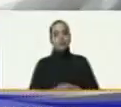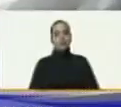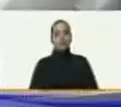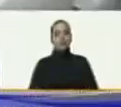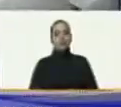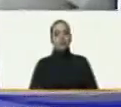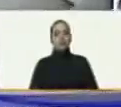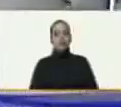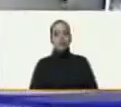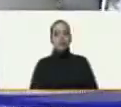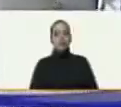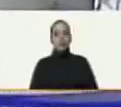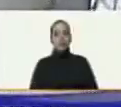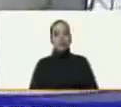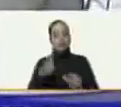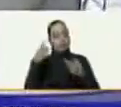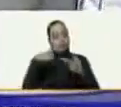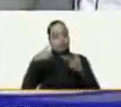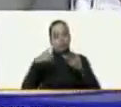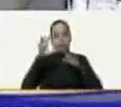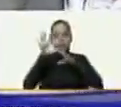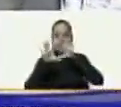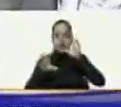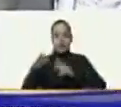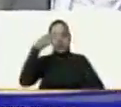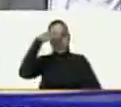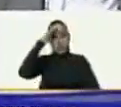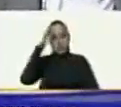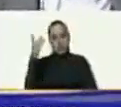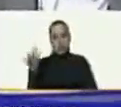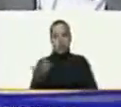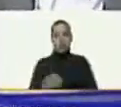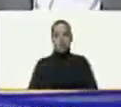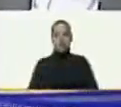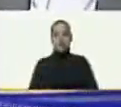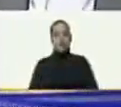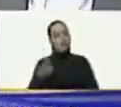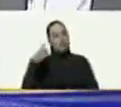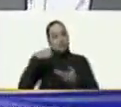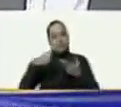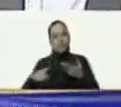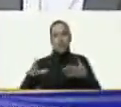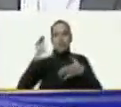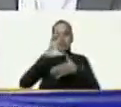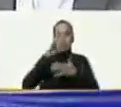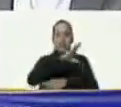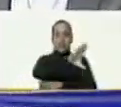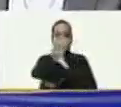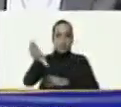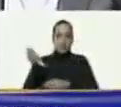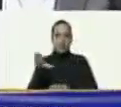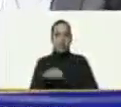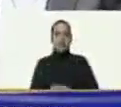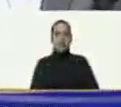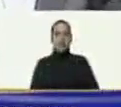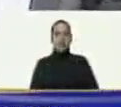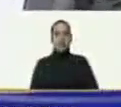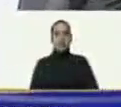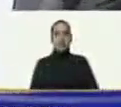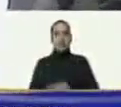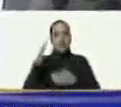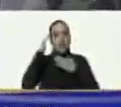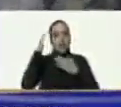Nicaragua, Siria, Argelia, Cuba y toda América Latina, el Caribe presente. Y mi